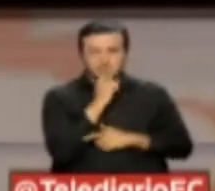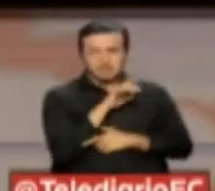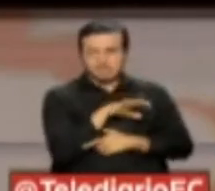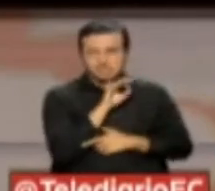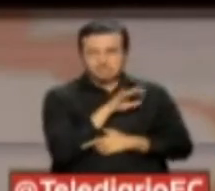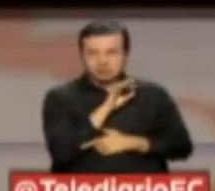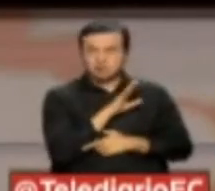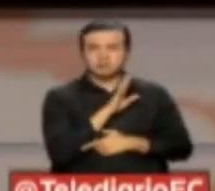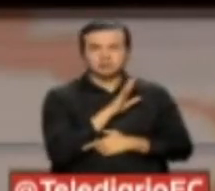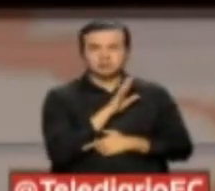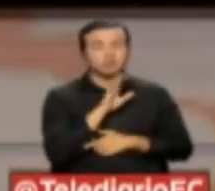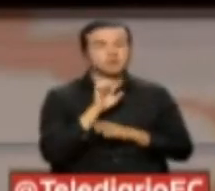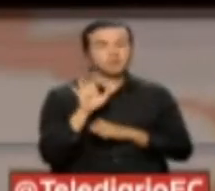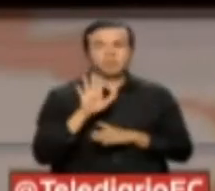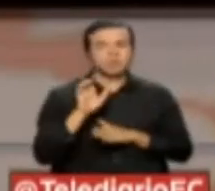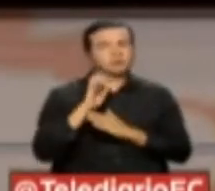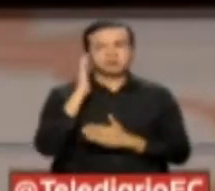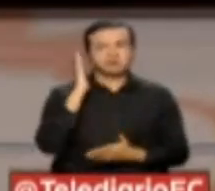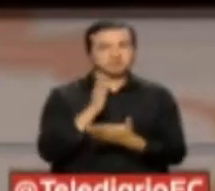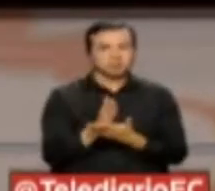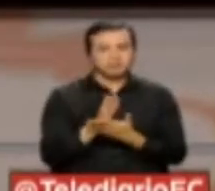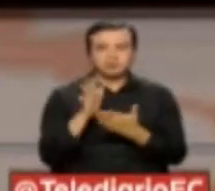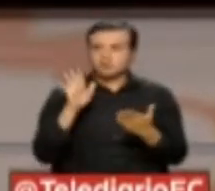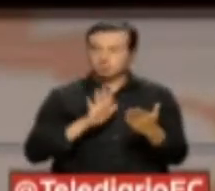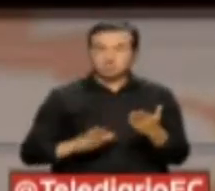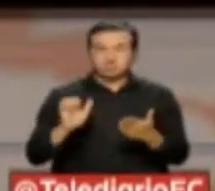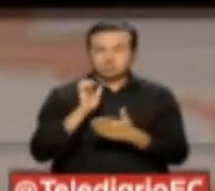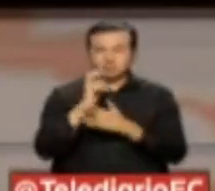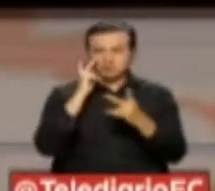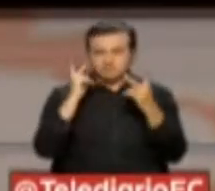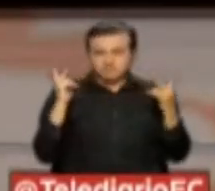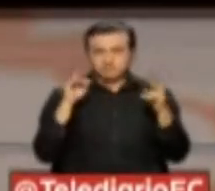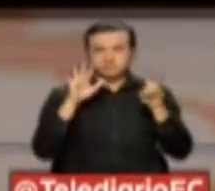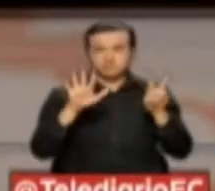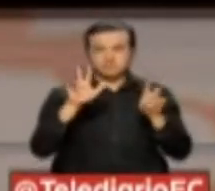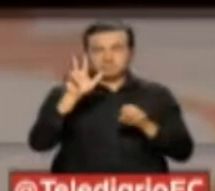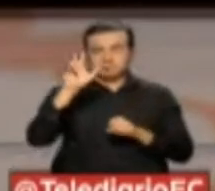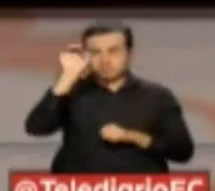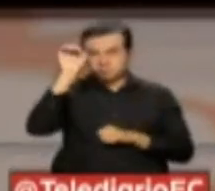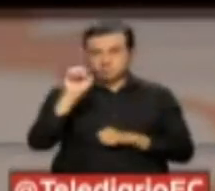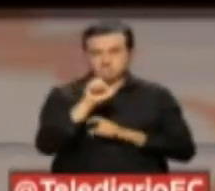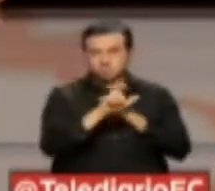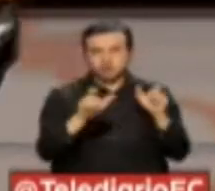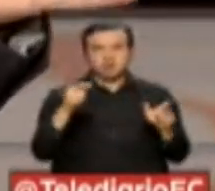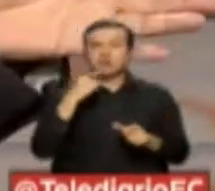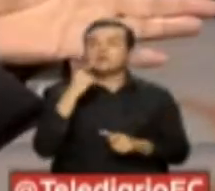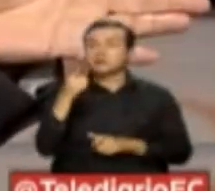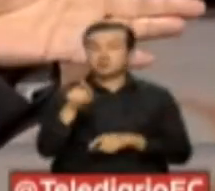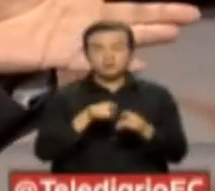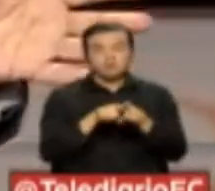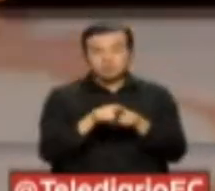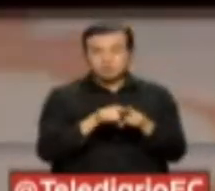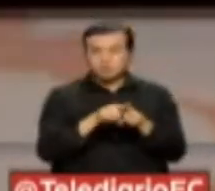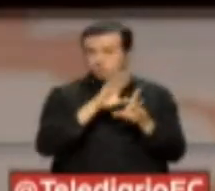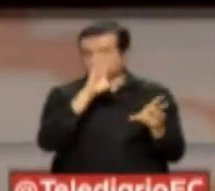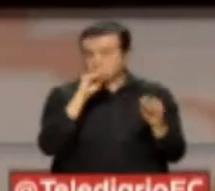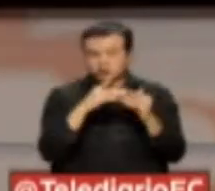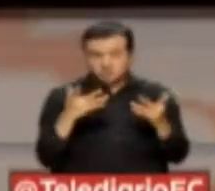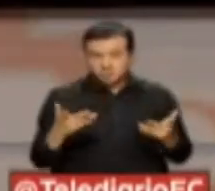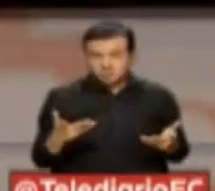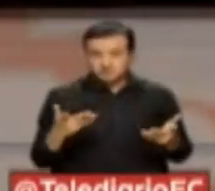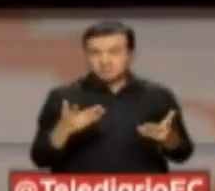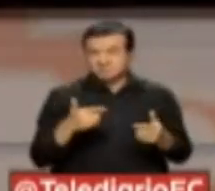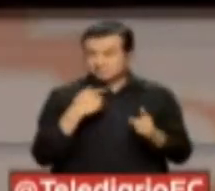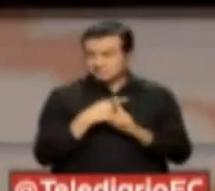se pronuncia el pueblo ecuatoriano entonces es un hecho que el pueblo lo vio y el 73% dijo los concursos que teníamos nos dieron los resultados